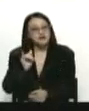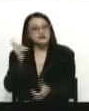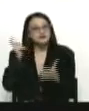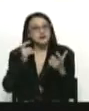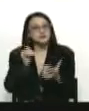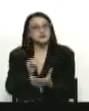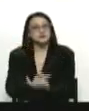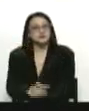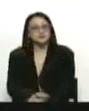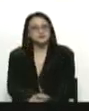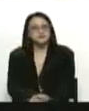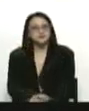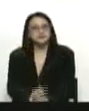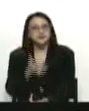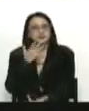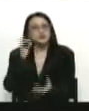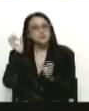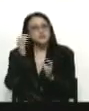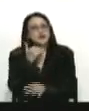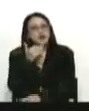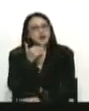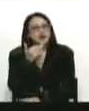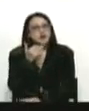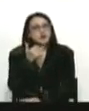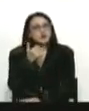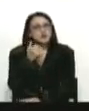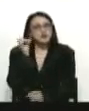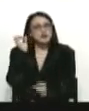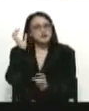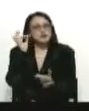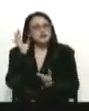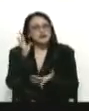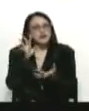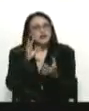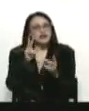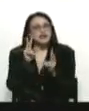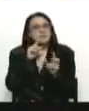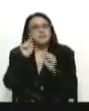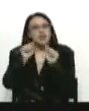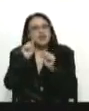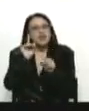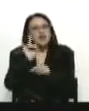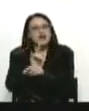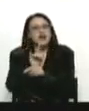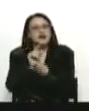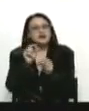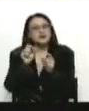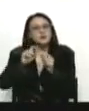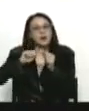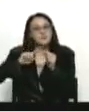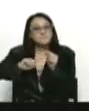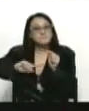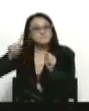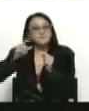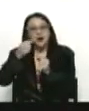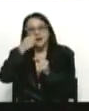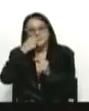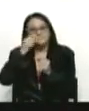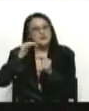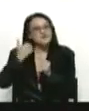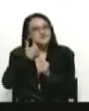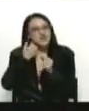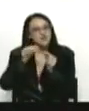Si tuviéramos que inventar algo, yo inventaría un insultómetro, es decir, un termómetro de insultos, y creo que usted estaría